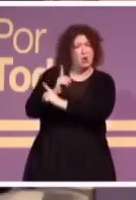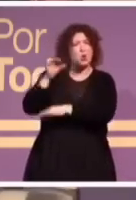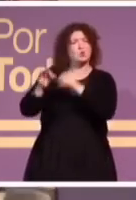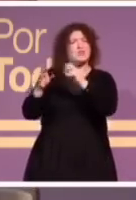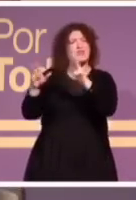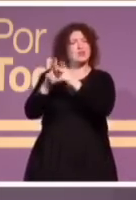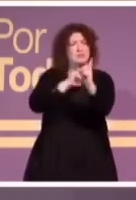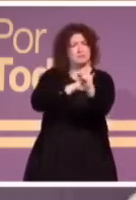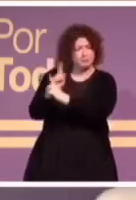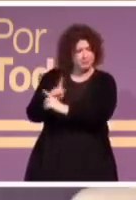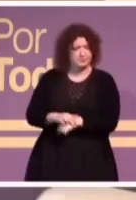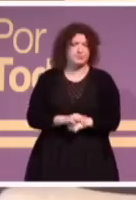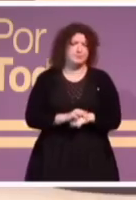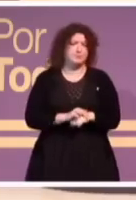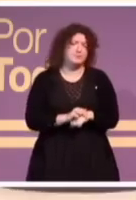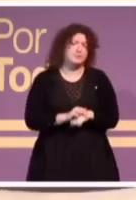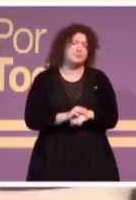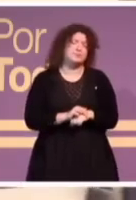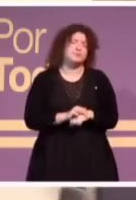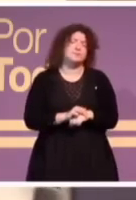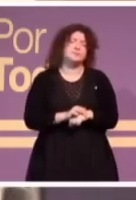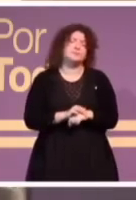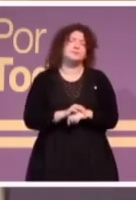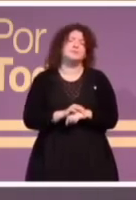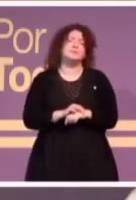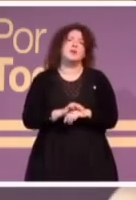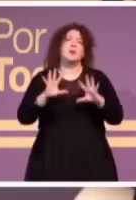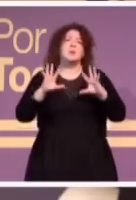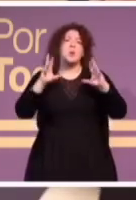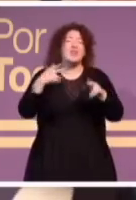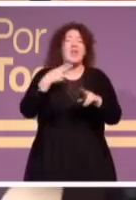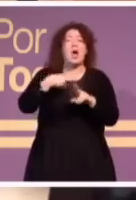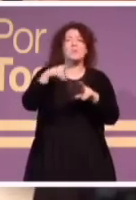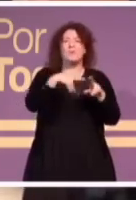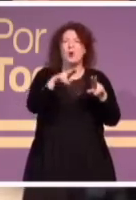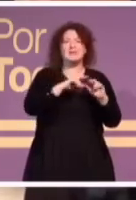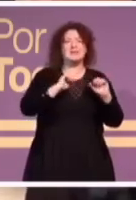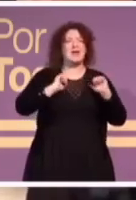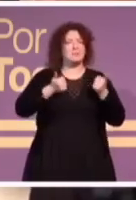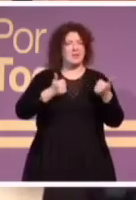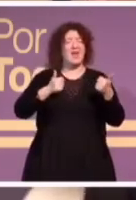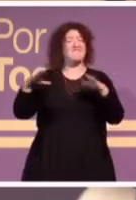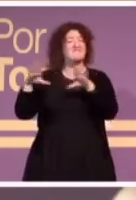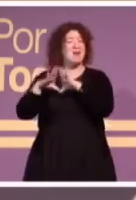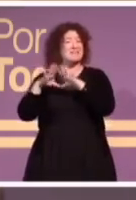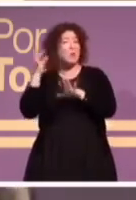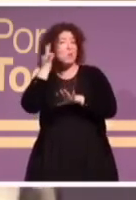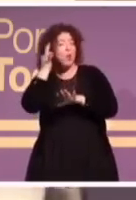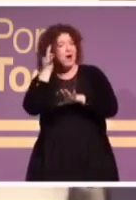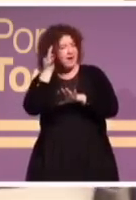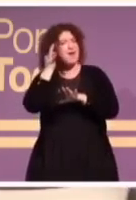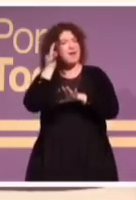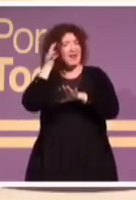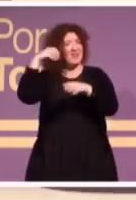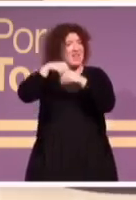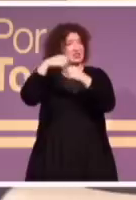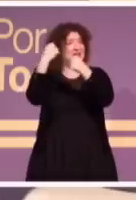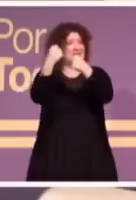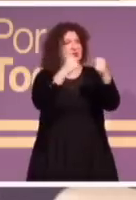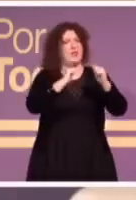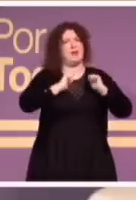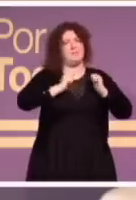social. La violencia política la están desplegando contra las mujeres feministas que estamos en las